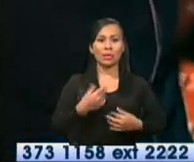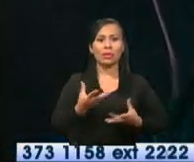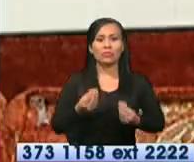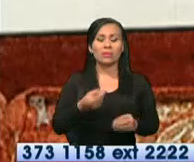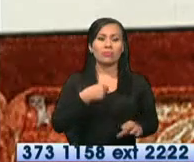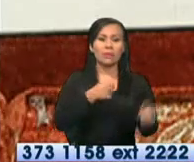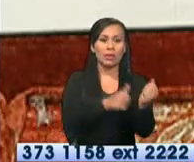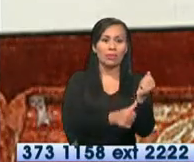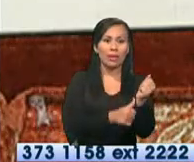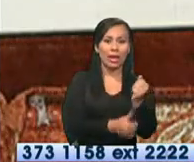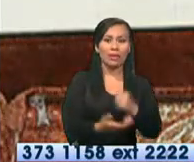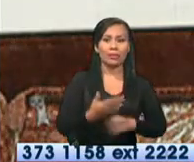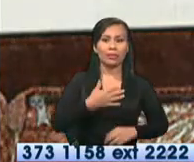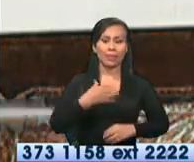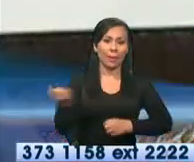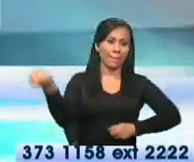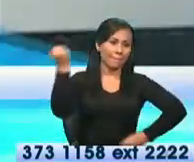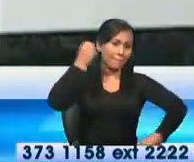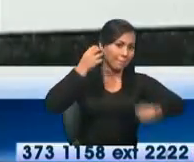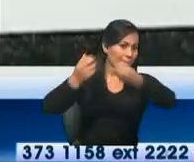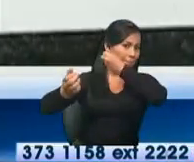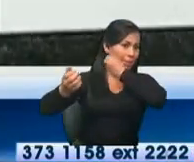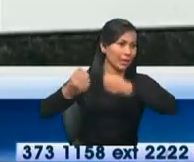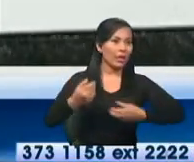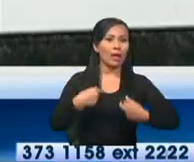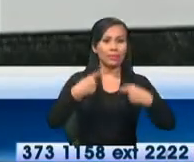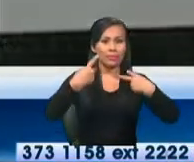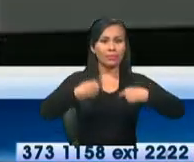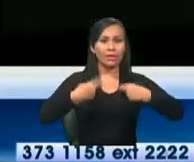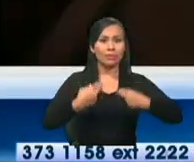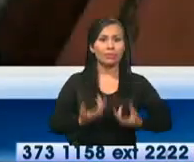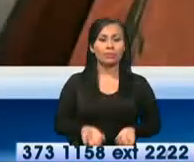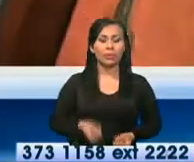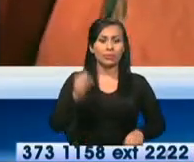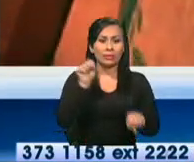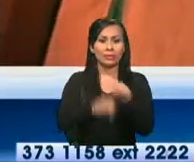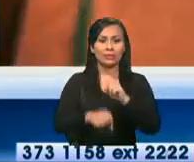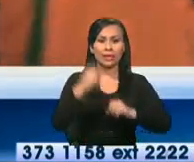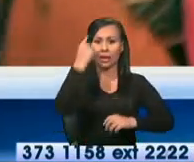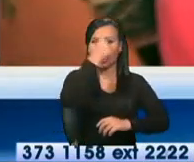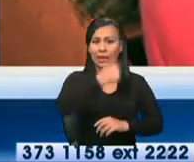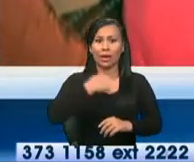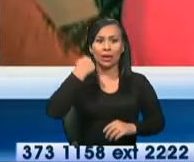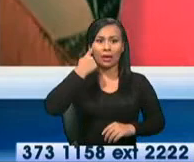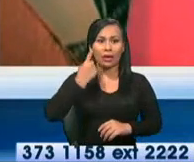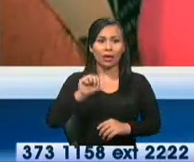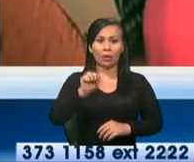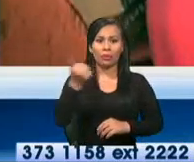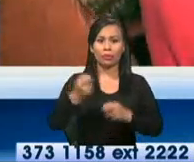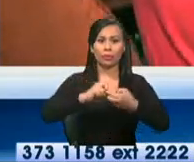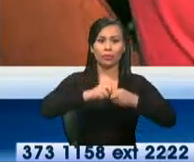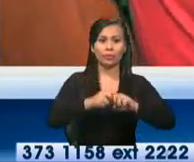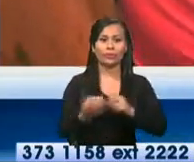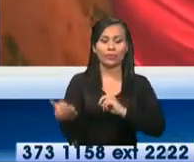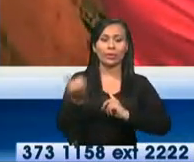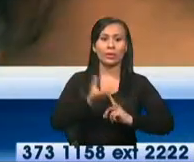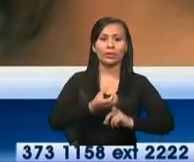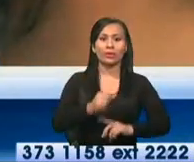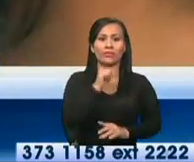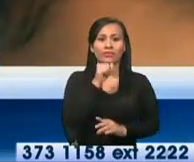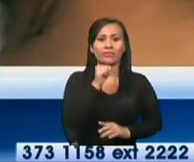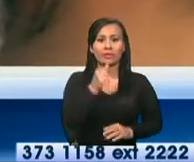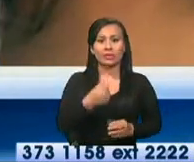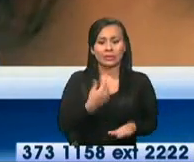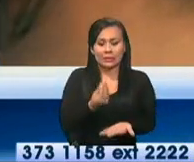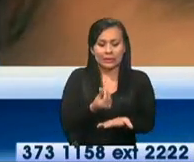hermana, le tiró piedras, también lo mismo, le aruñó la cara. Pero otro problema que la queja es que no cuenta con los